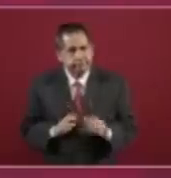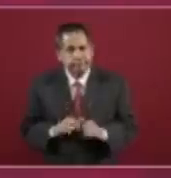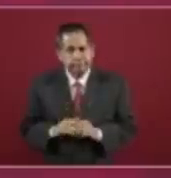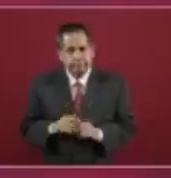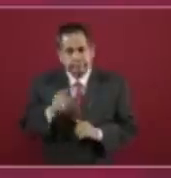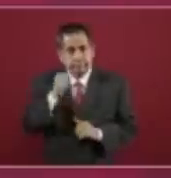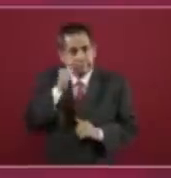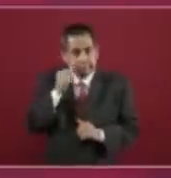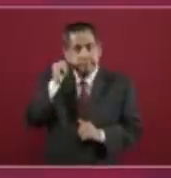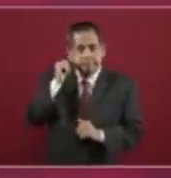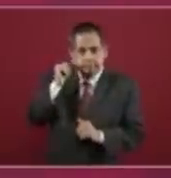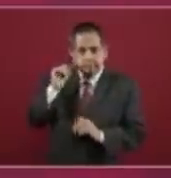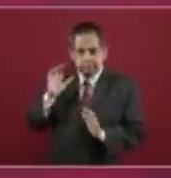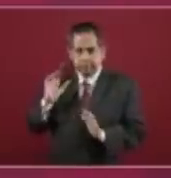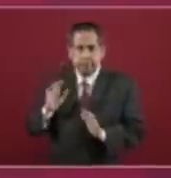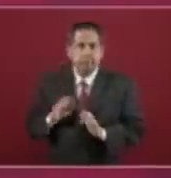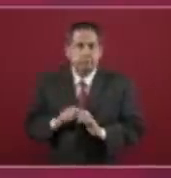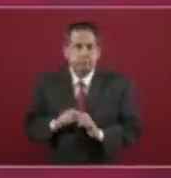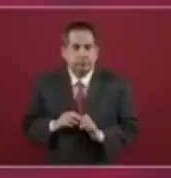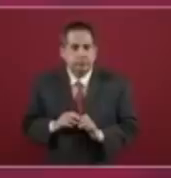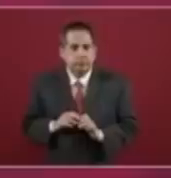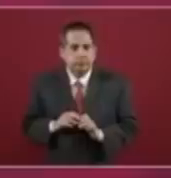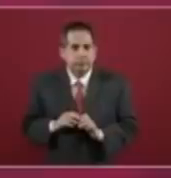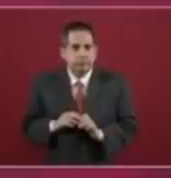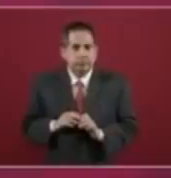Eso fue ayer, ¿sí?